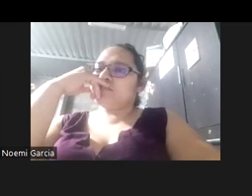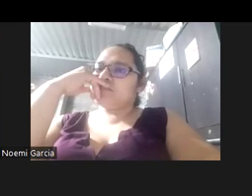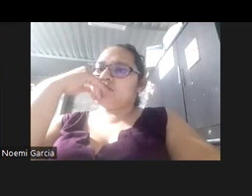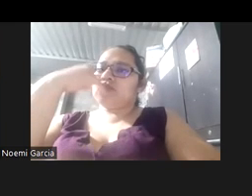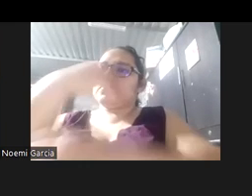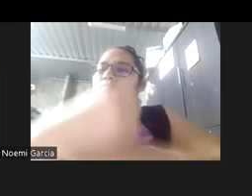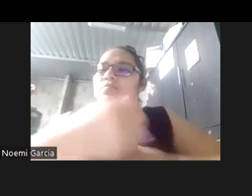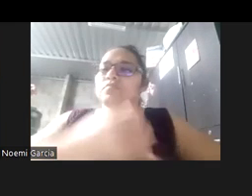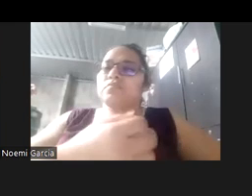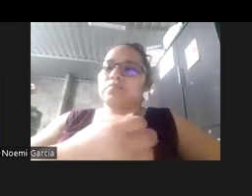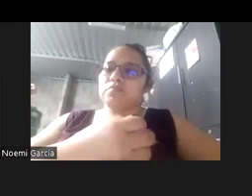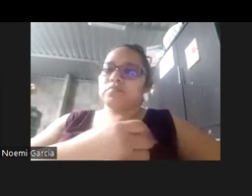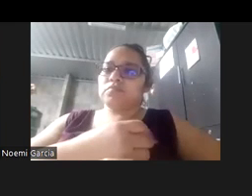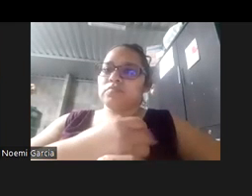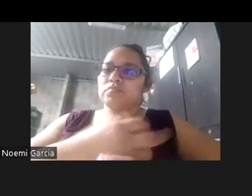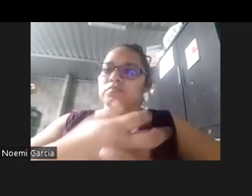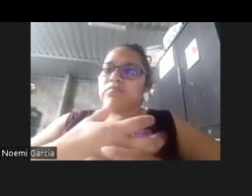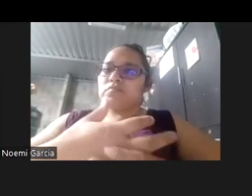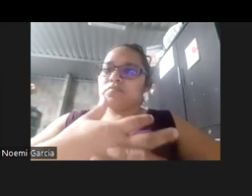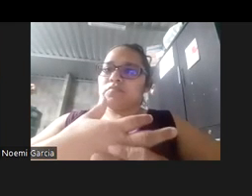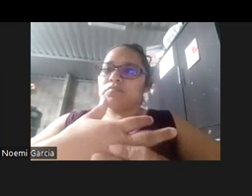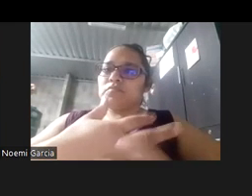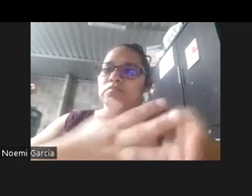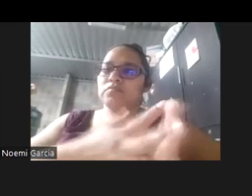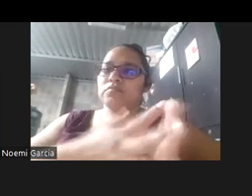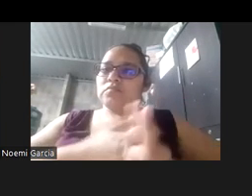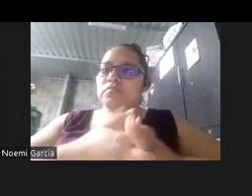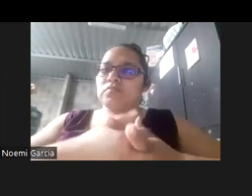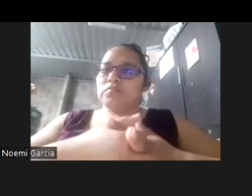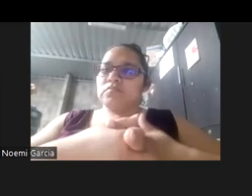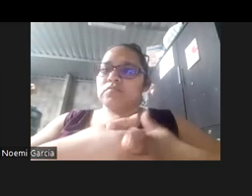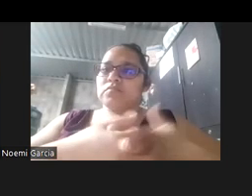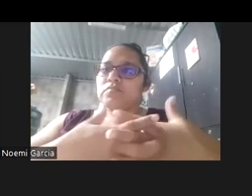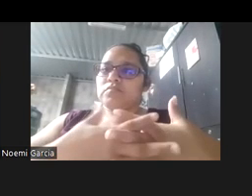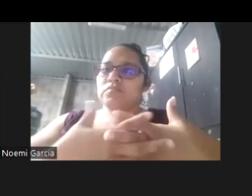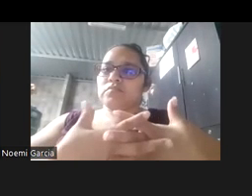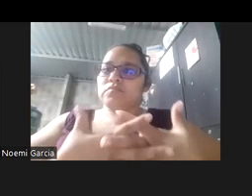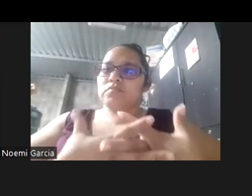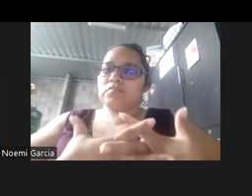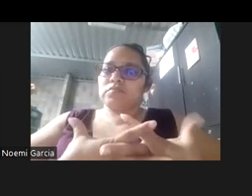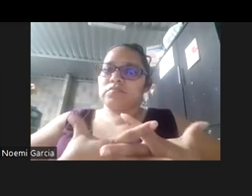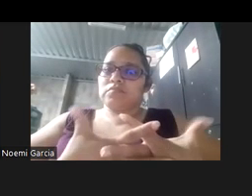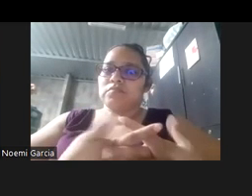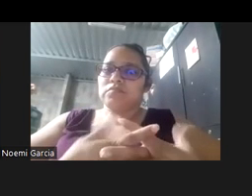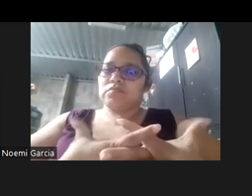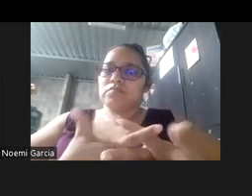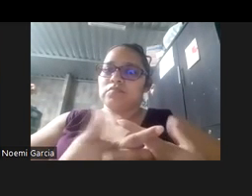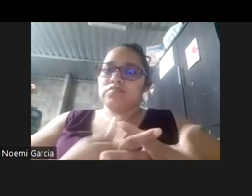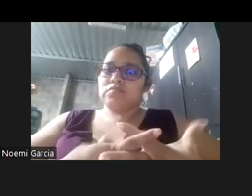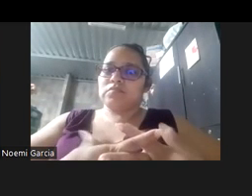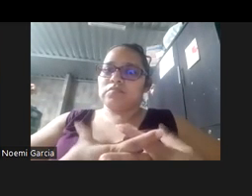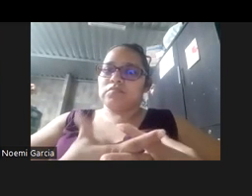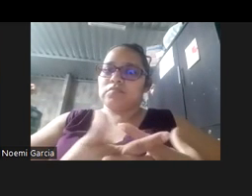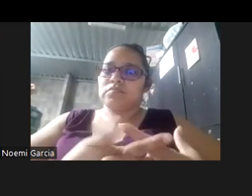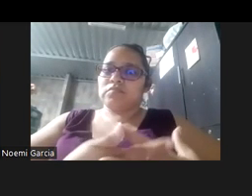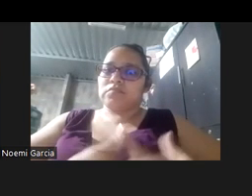determinar, comprender, analizar y, por supuesto, aplicar, ¿verdad? Son elementos claves.